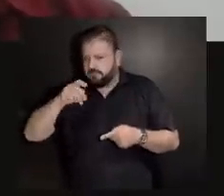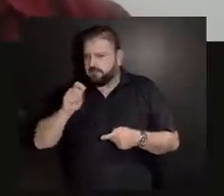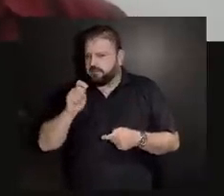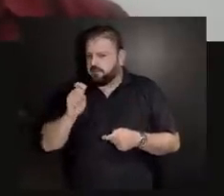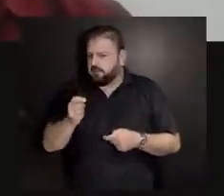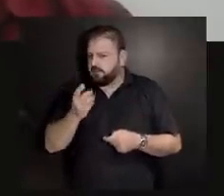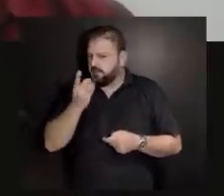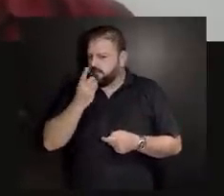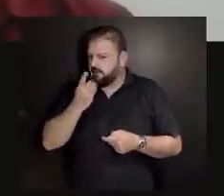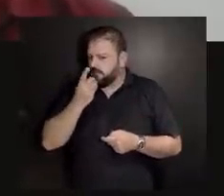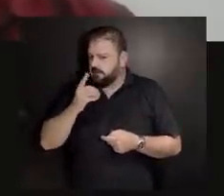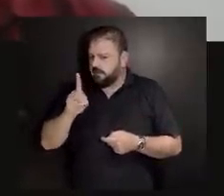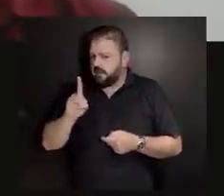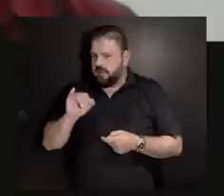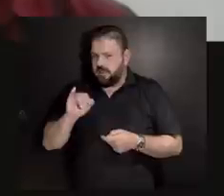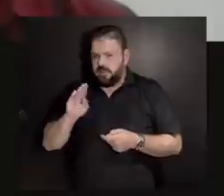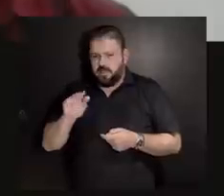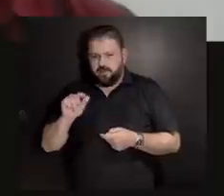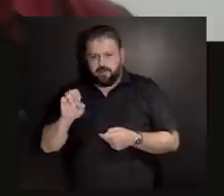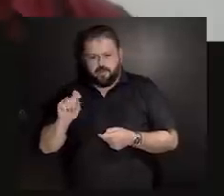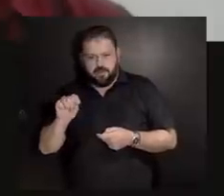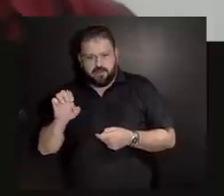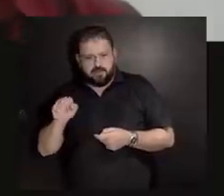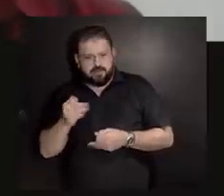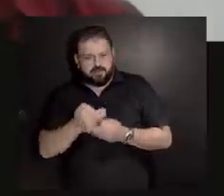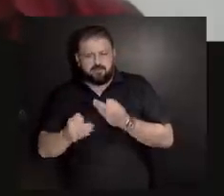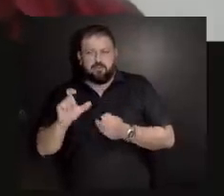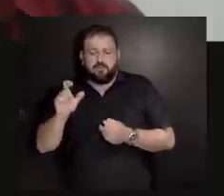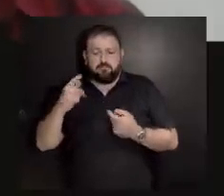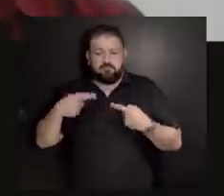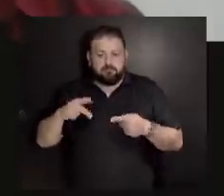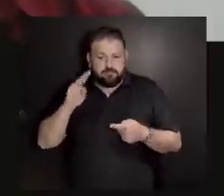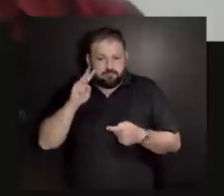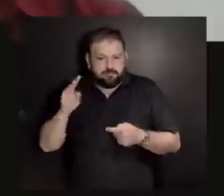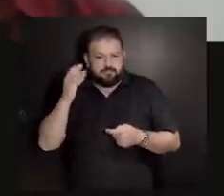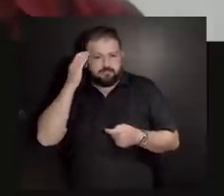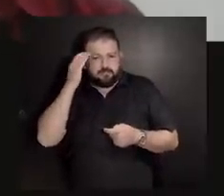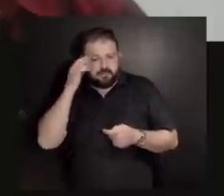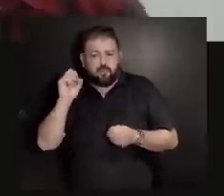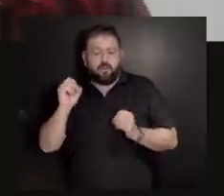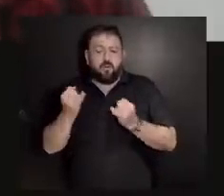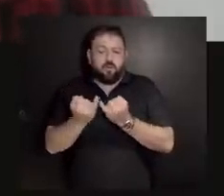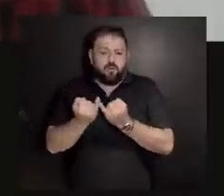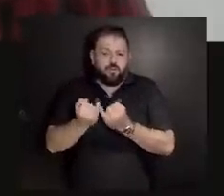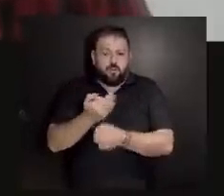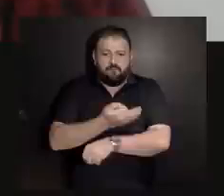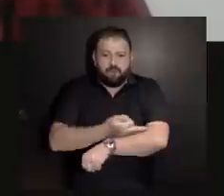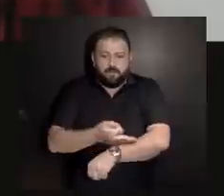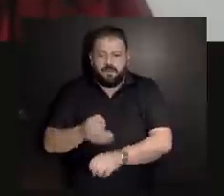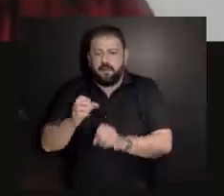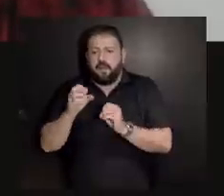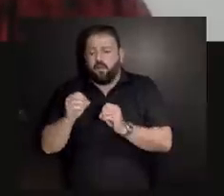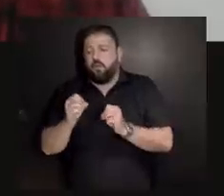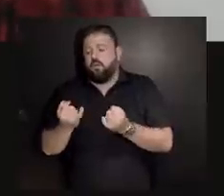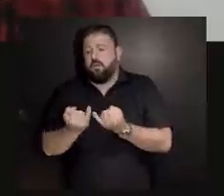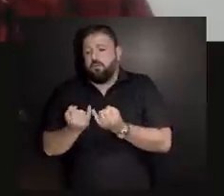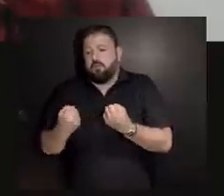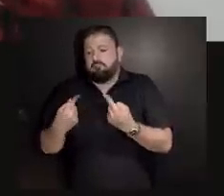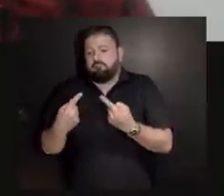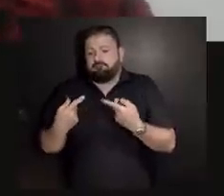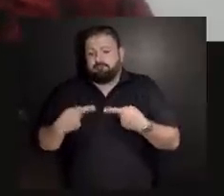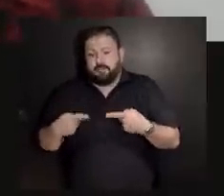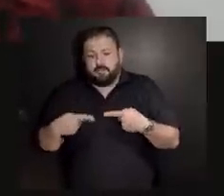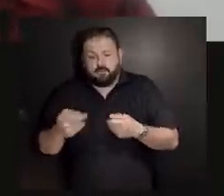como muy común en la vida, ¿no? Conocemos a alguna persona o inclusive a algún familiar o tal vez nosotros mismos la tenemos, así